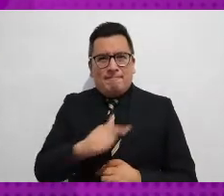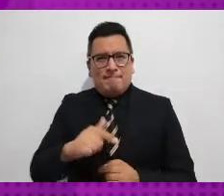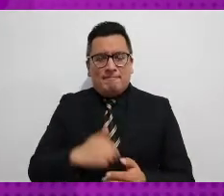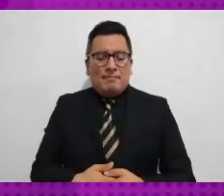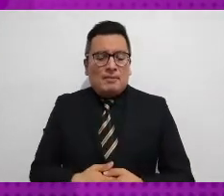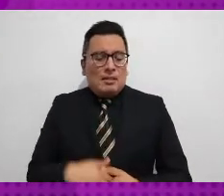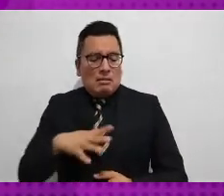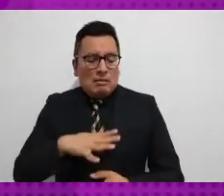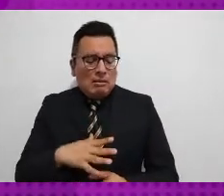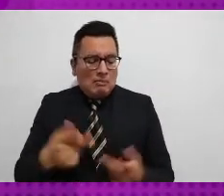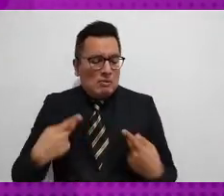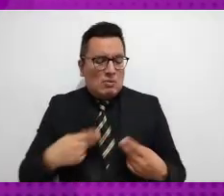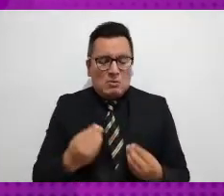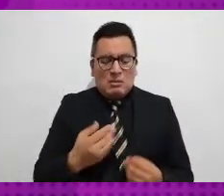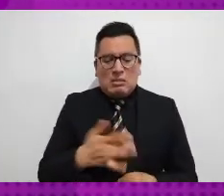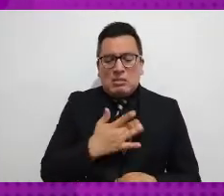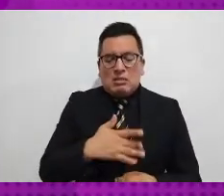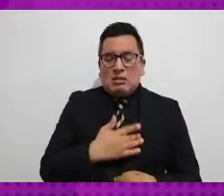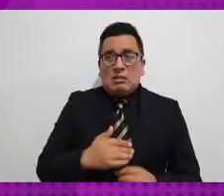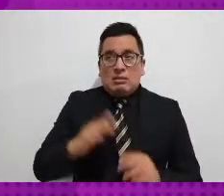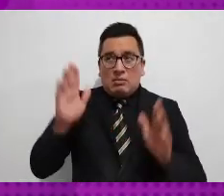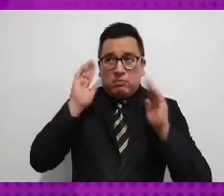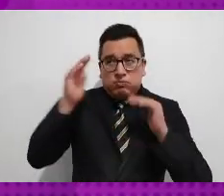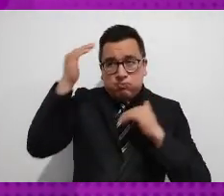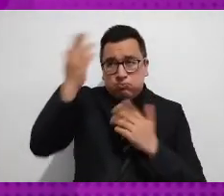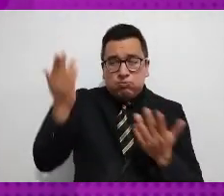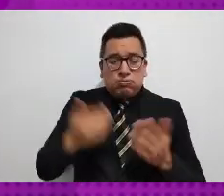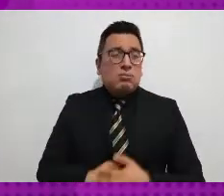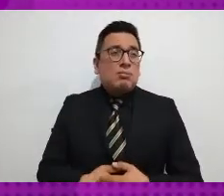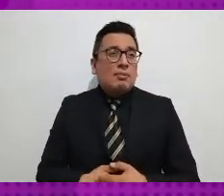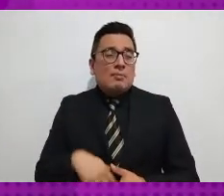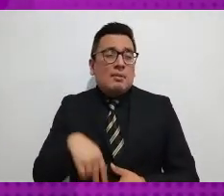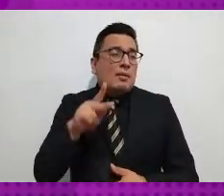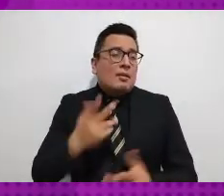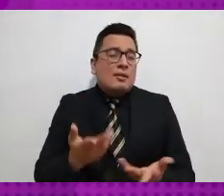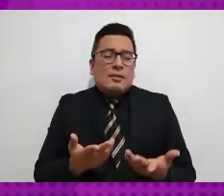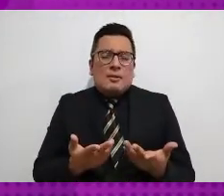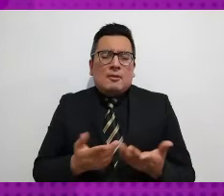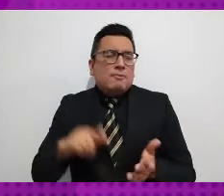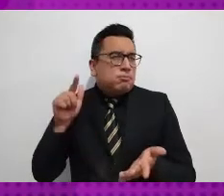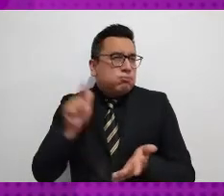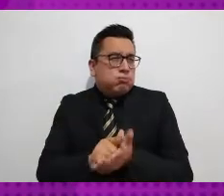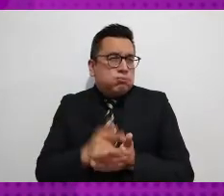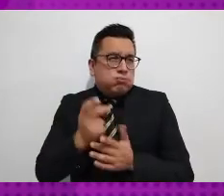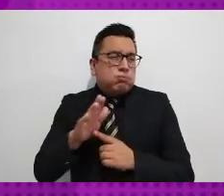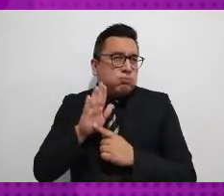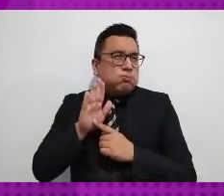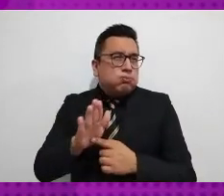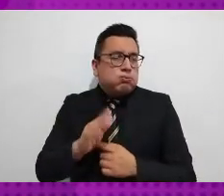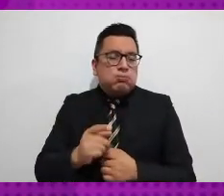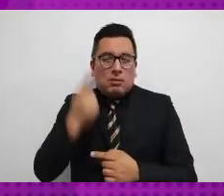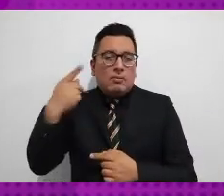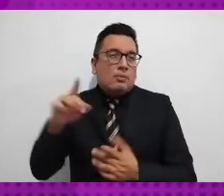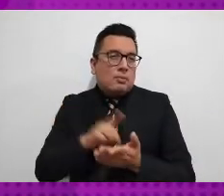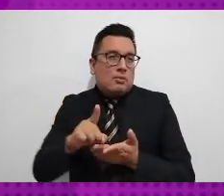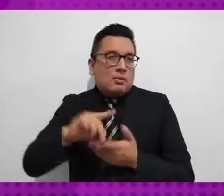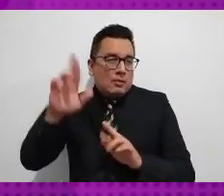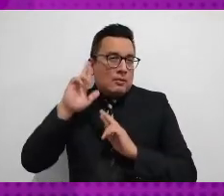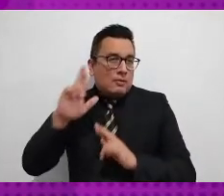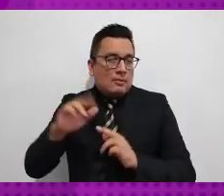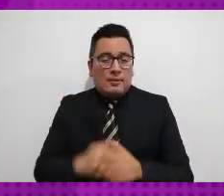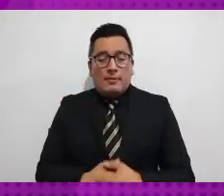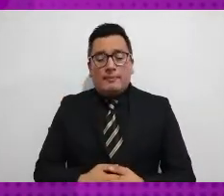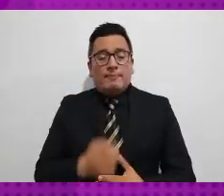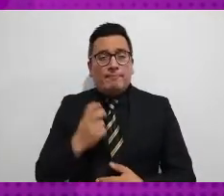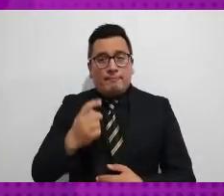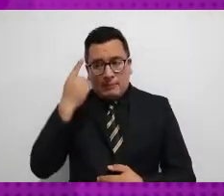mucho conservadurismo en ciertos sectores de la sociedad. Sin embargo, las leyes siempre van garantizando los derechos en el sentido de que si